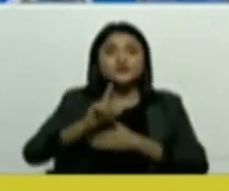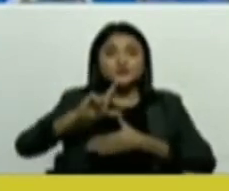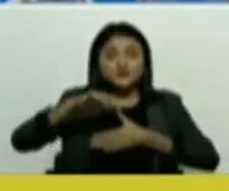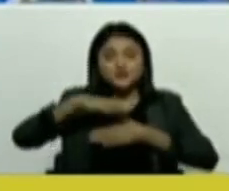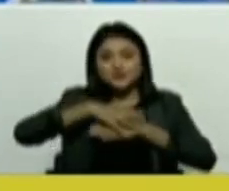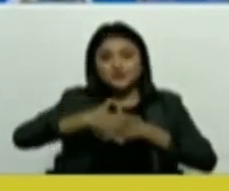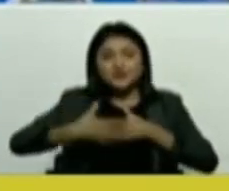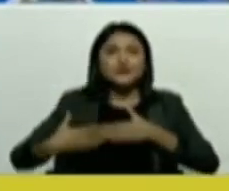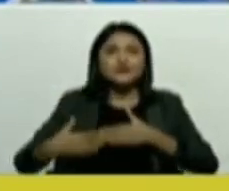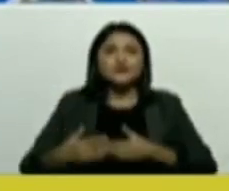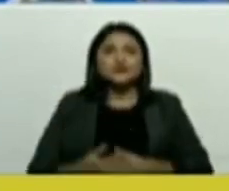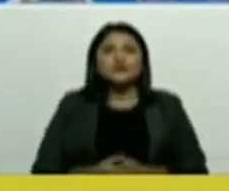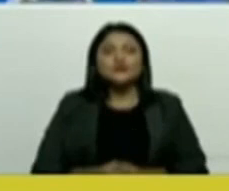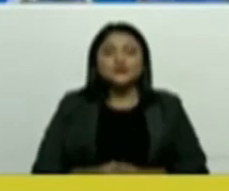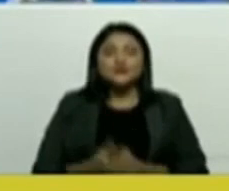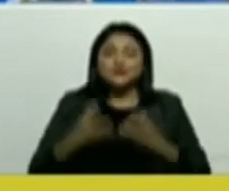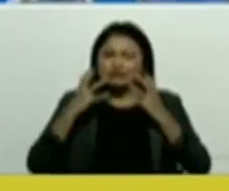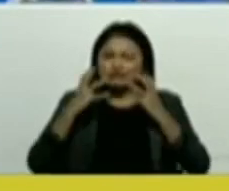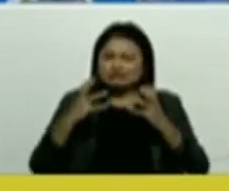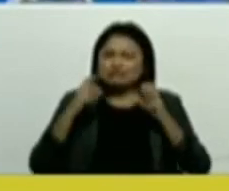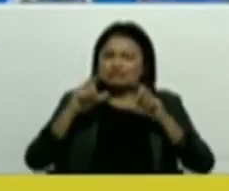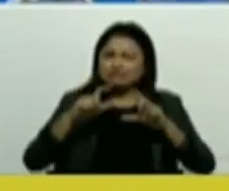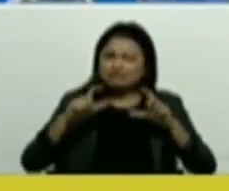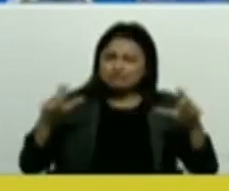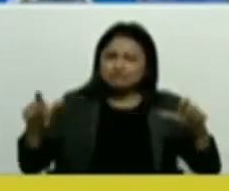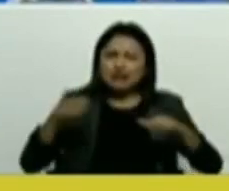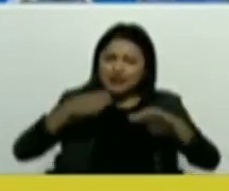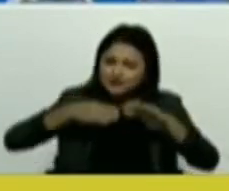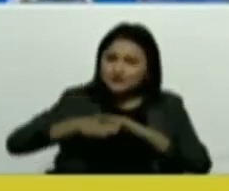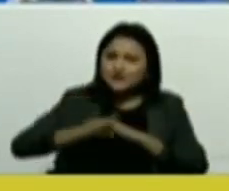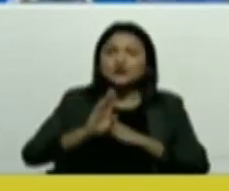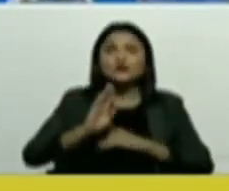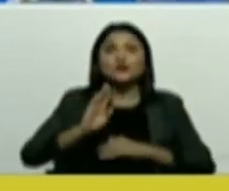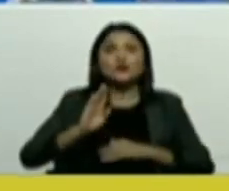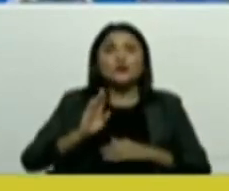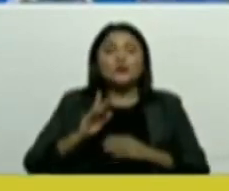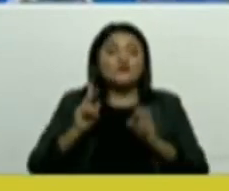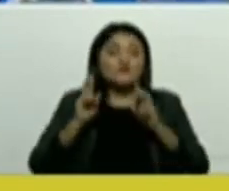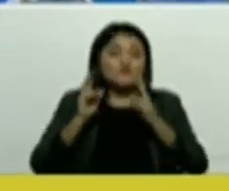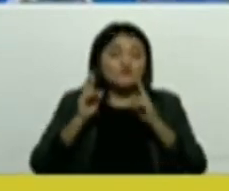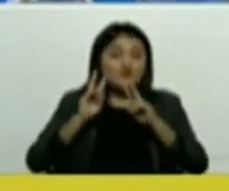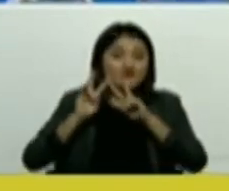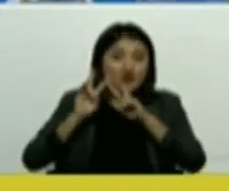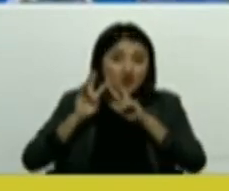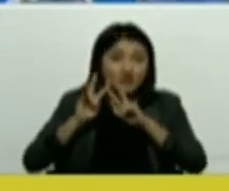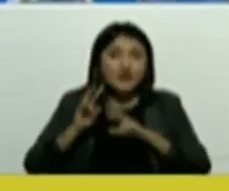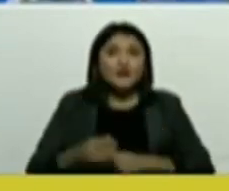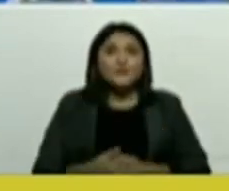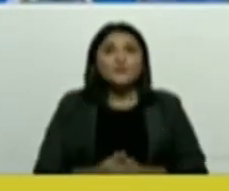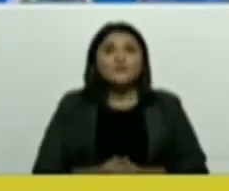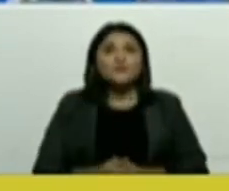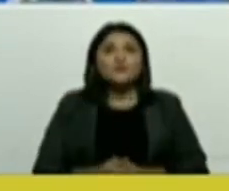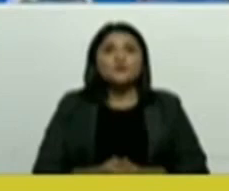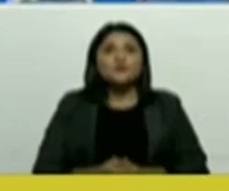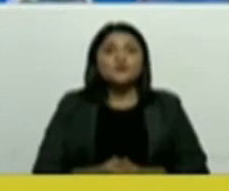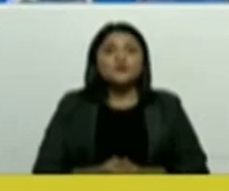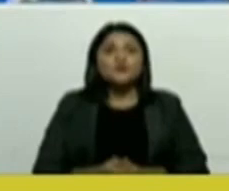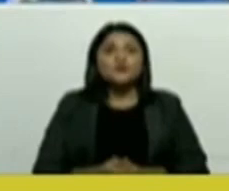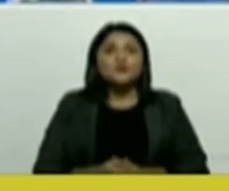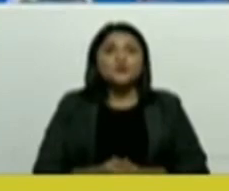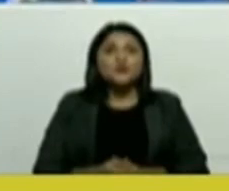atención médica. Millions of people had better housing. Millones tuvieron acceso a una mejor vivienda. And who had